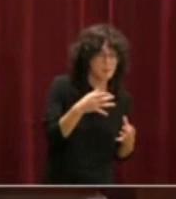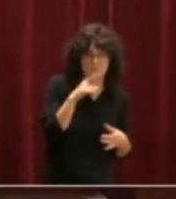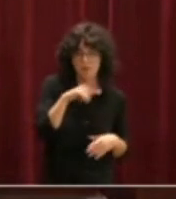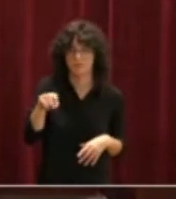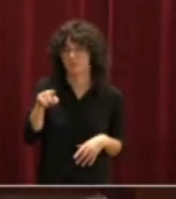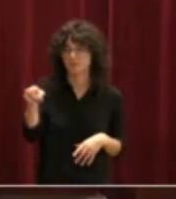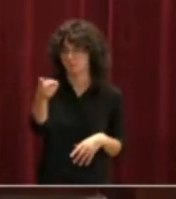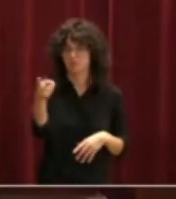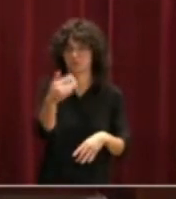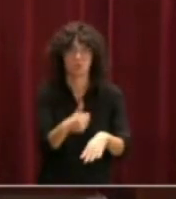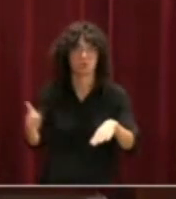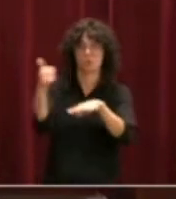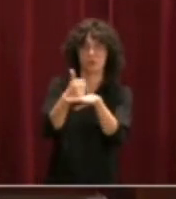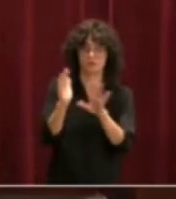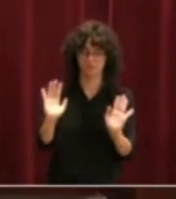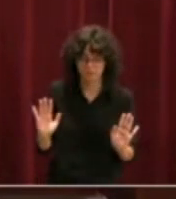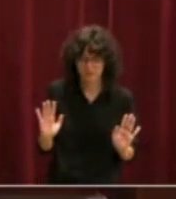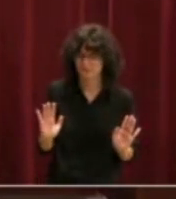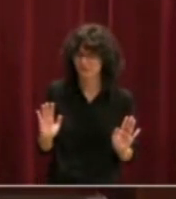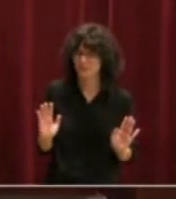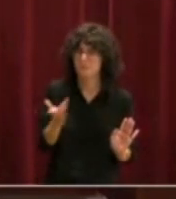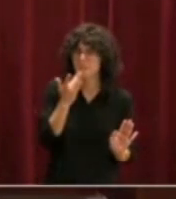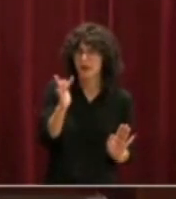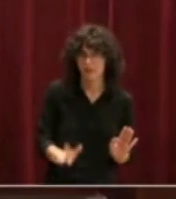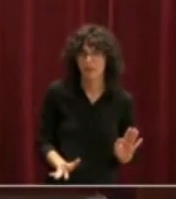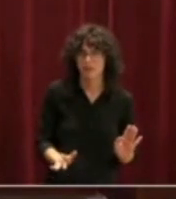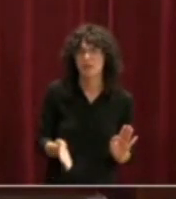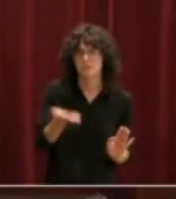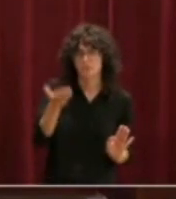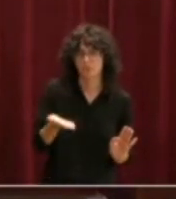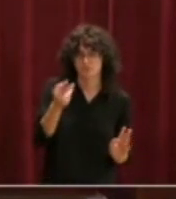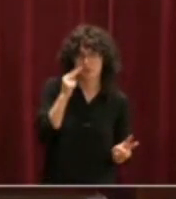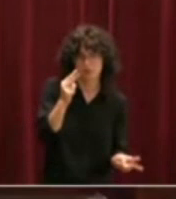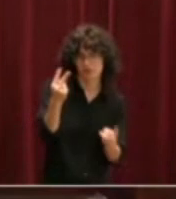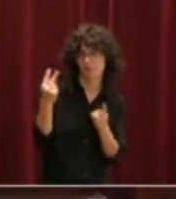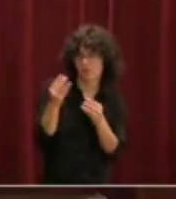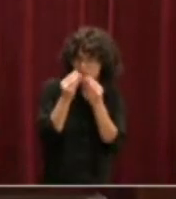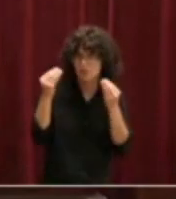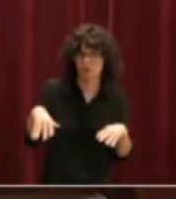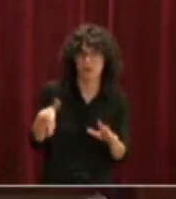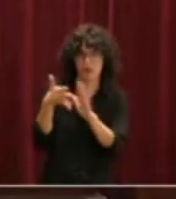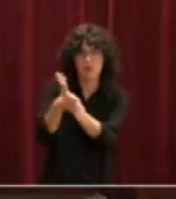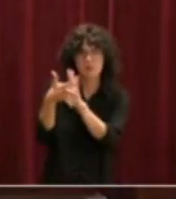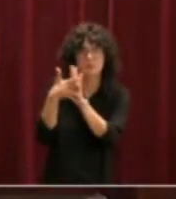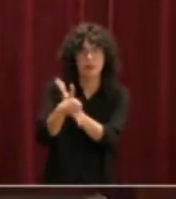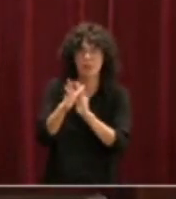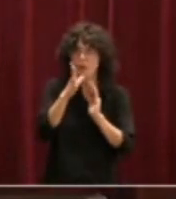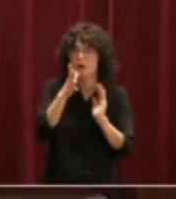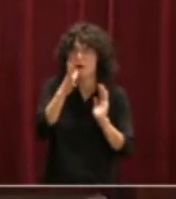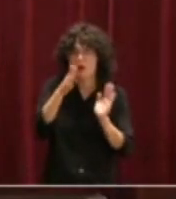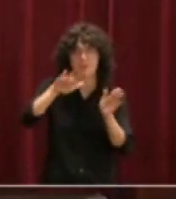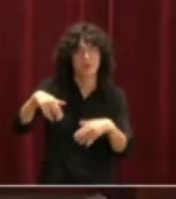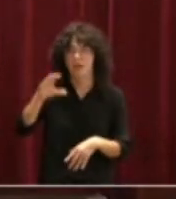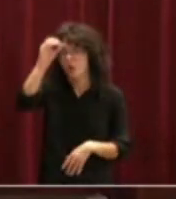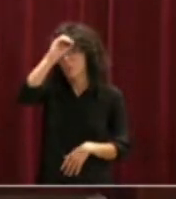histórica porque es que me parece que quien se está contradiciendo y no voy a defender yo al PP ya se saben defender solos